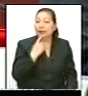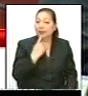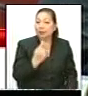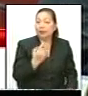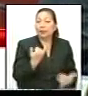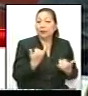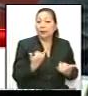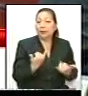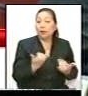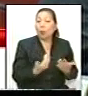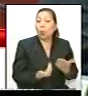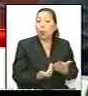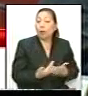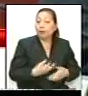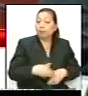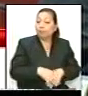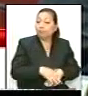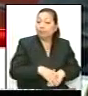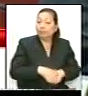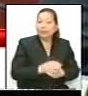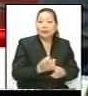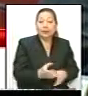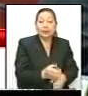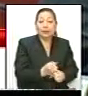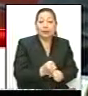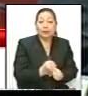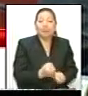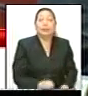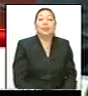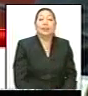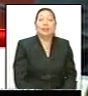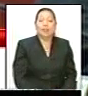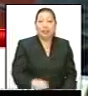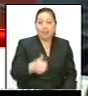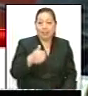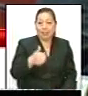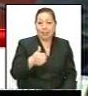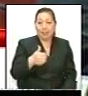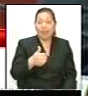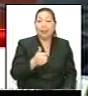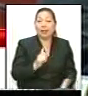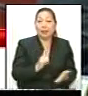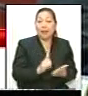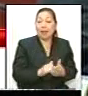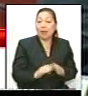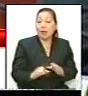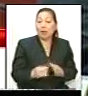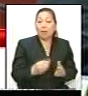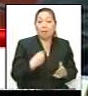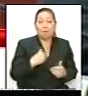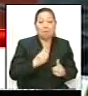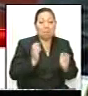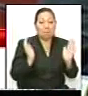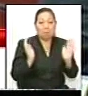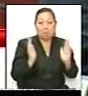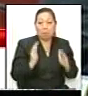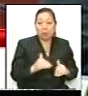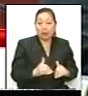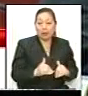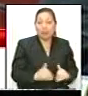que estos nuevos procedimientos se sustentan en A. Haber ejecutado la demolición del inmueble